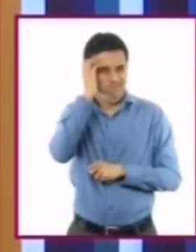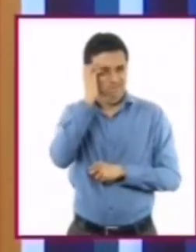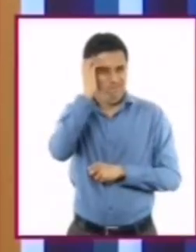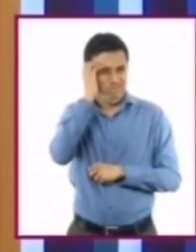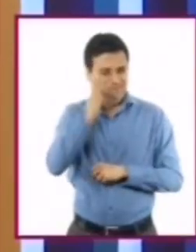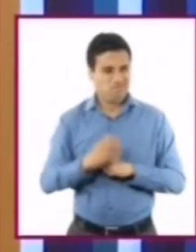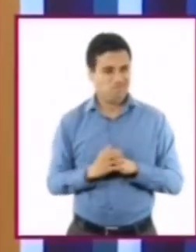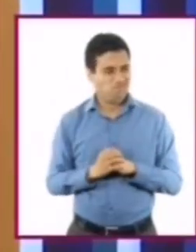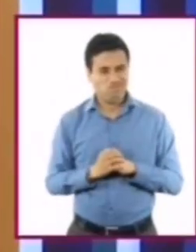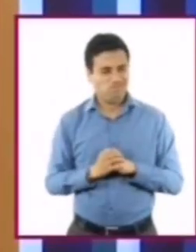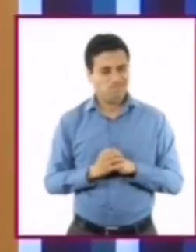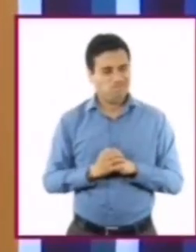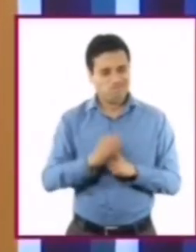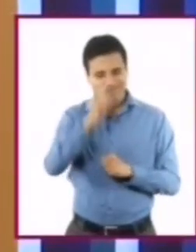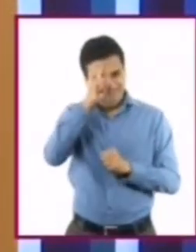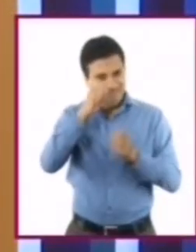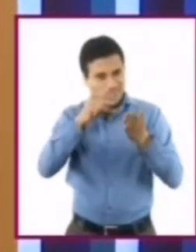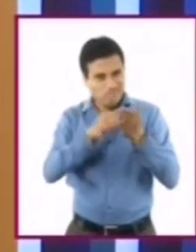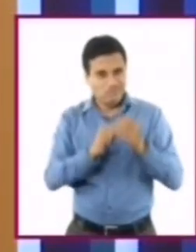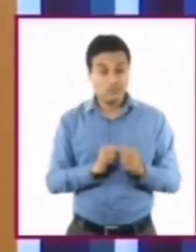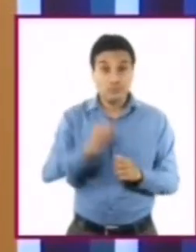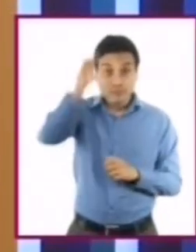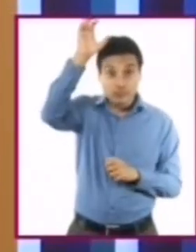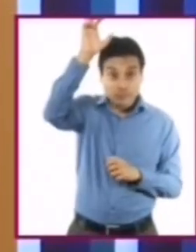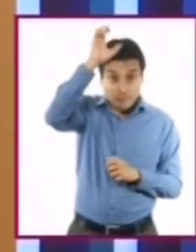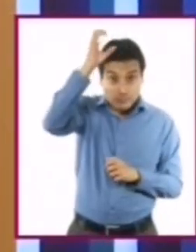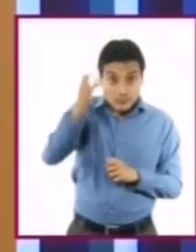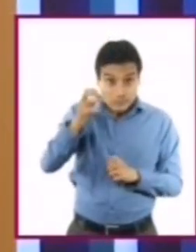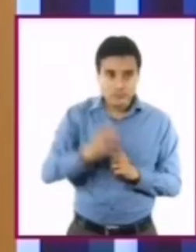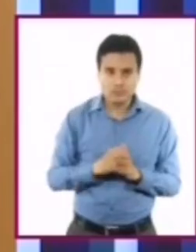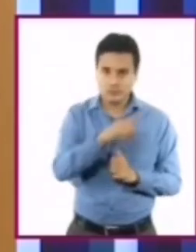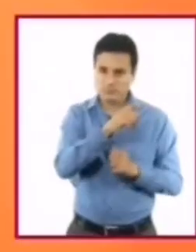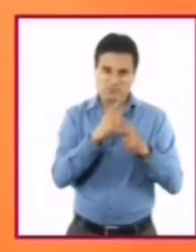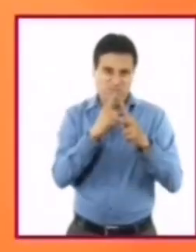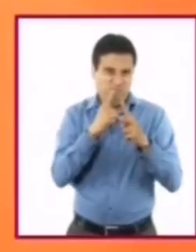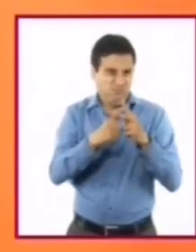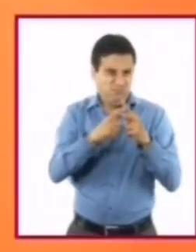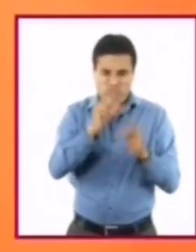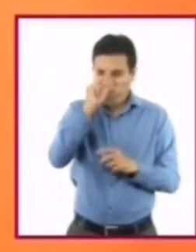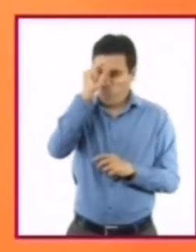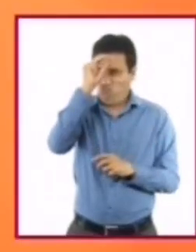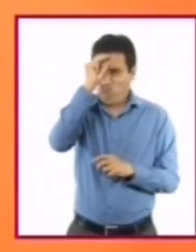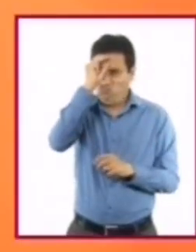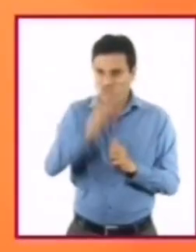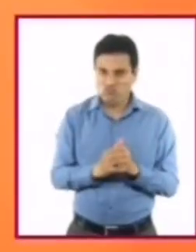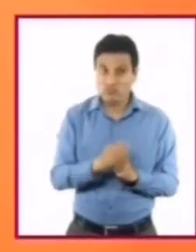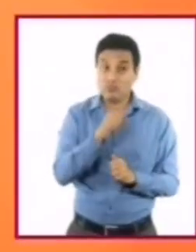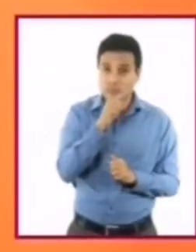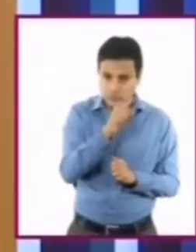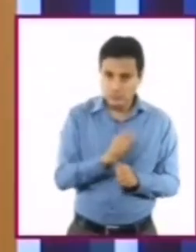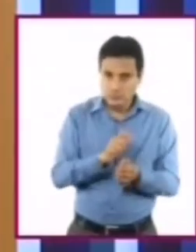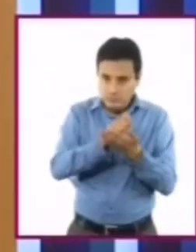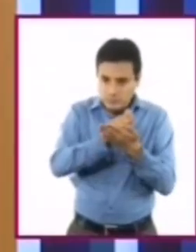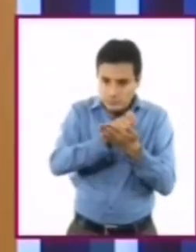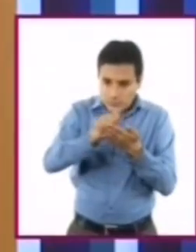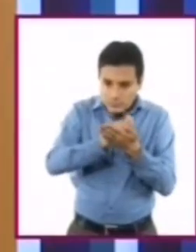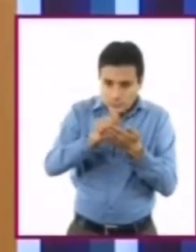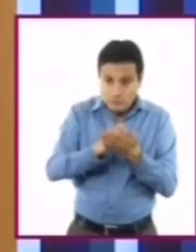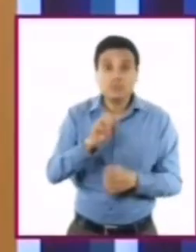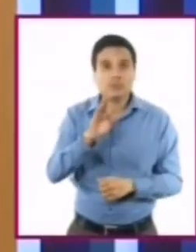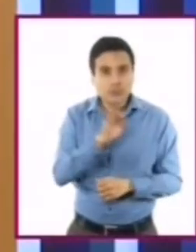o científicos de aquel momento, pero Newton, quien era un gran matemático, fue capaz de calcular con bastante